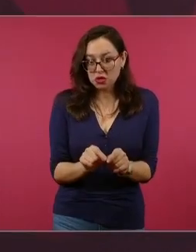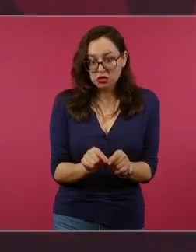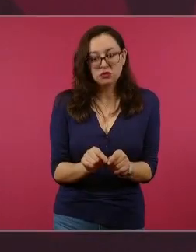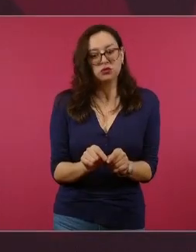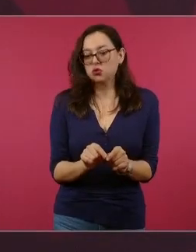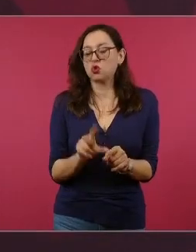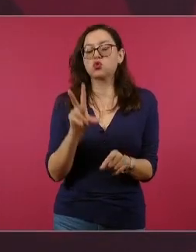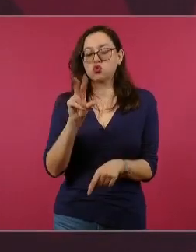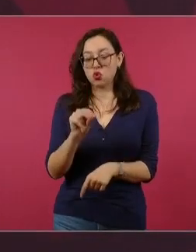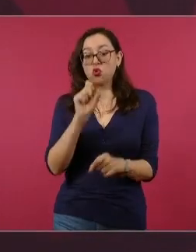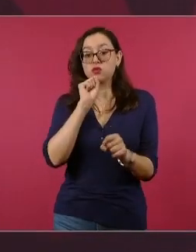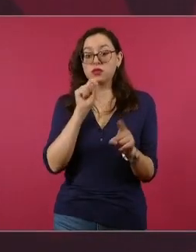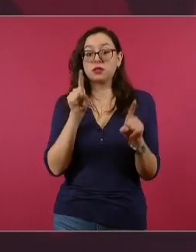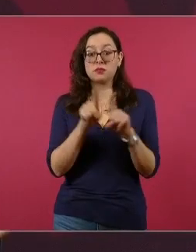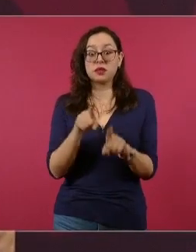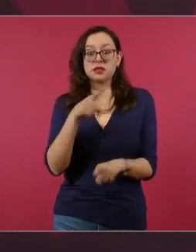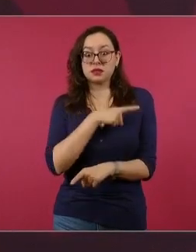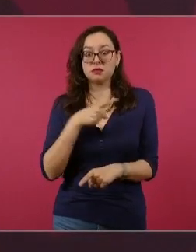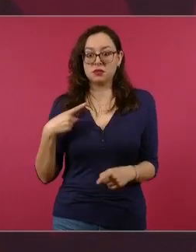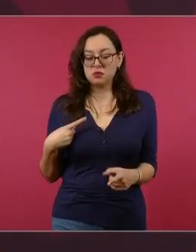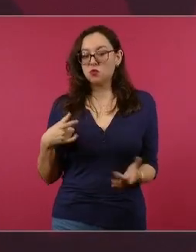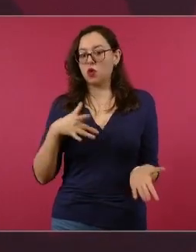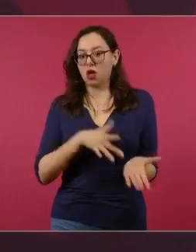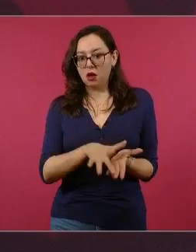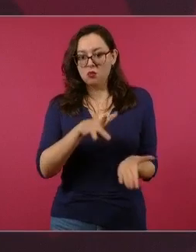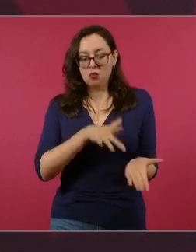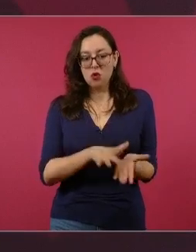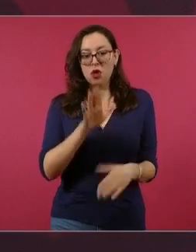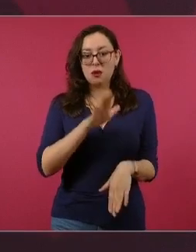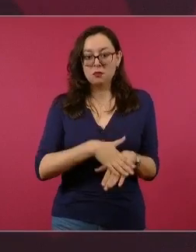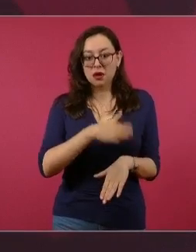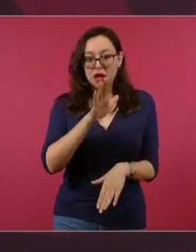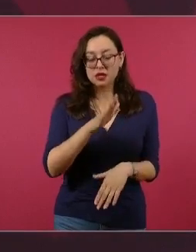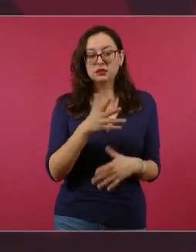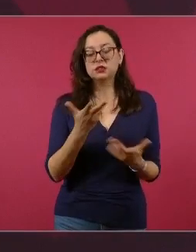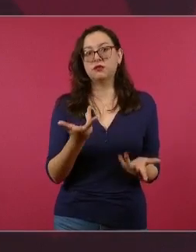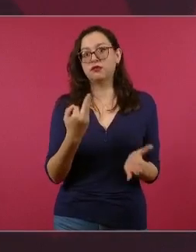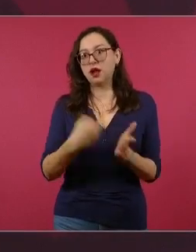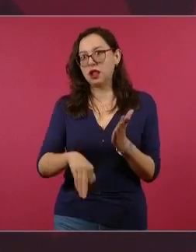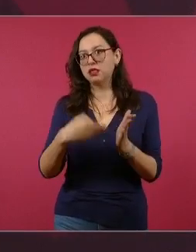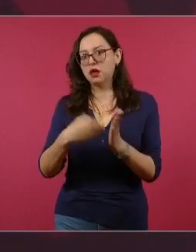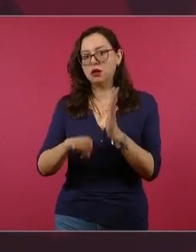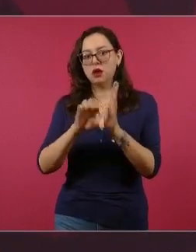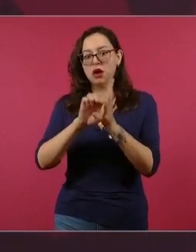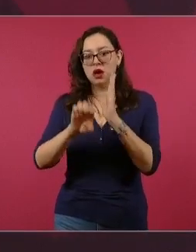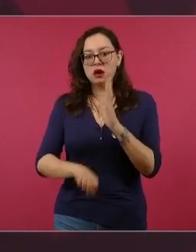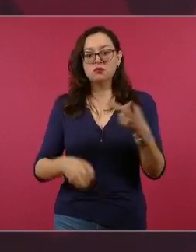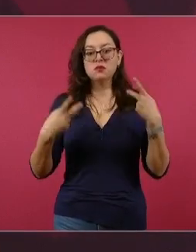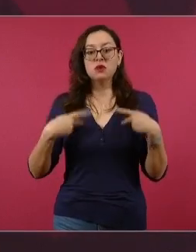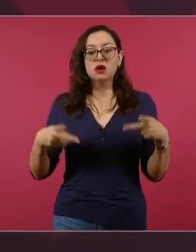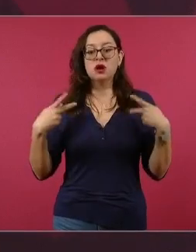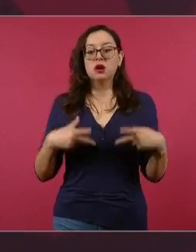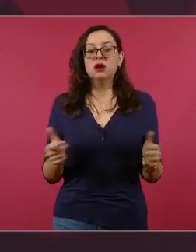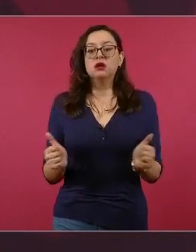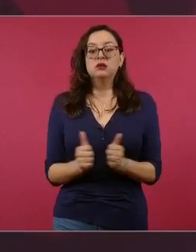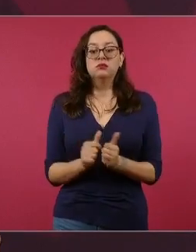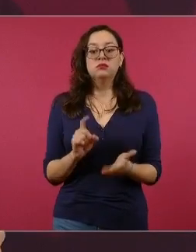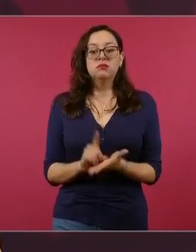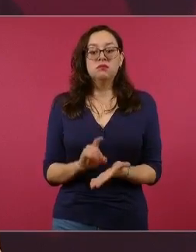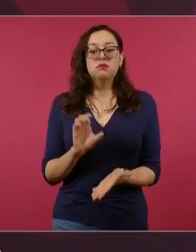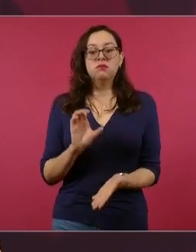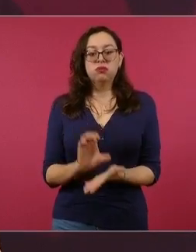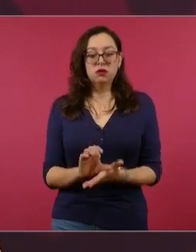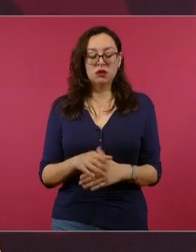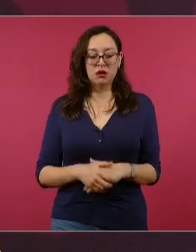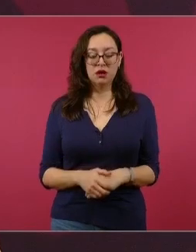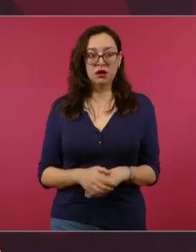avanzando en el caso de la pensión para personas con discapacidad. Ya en